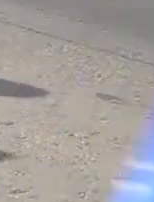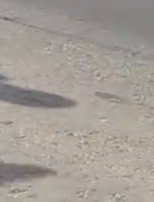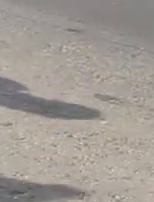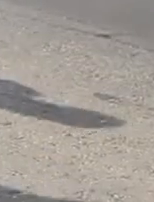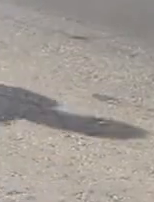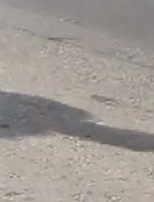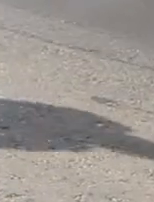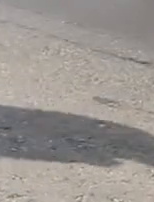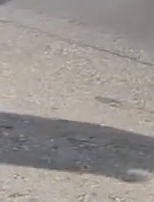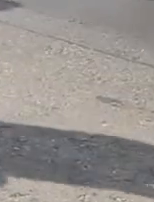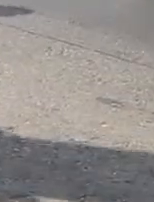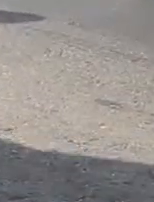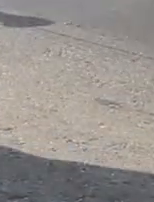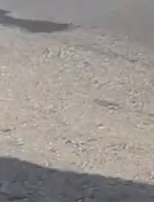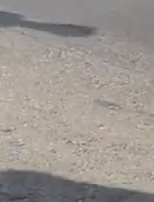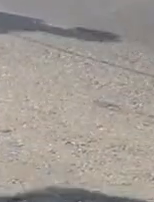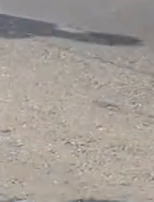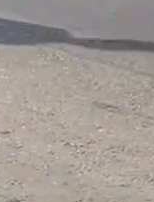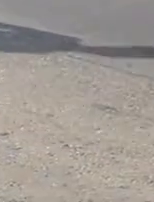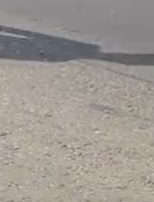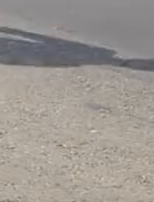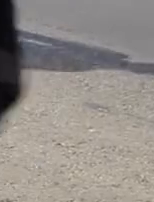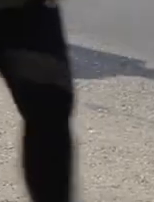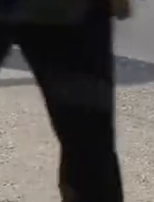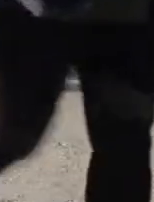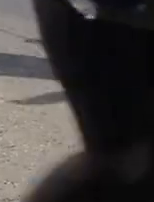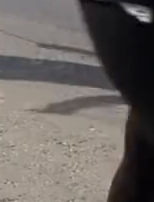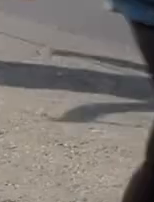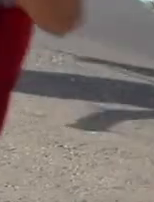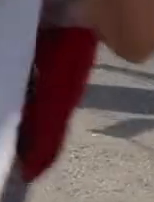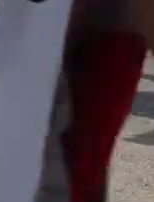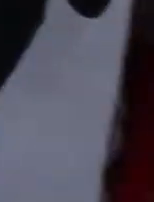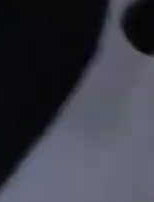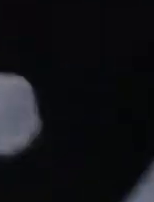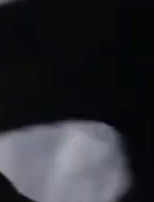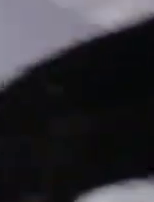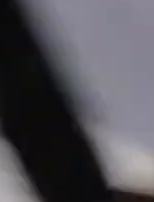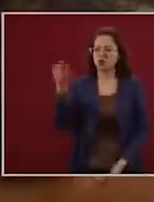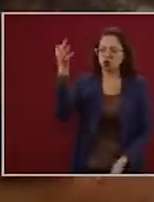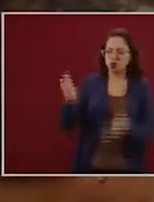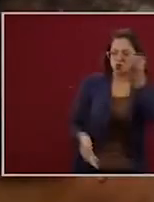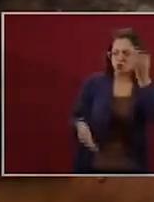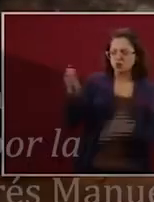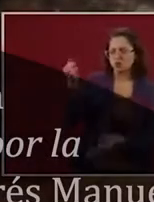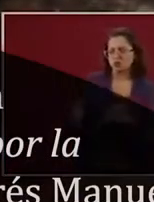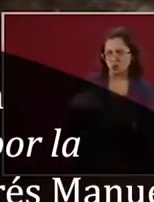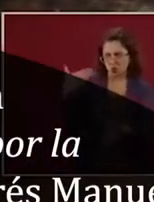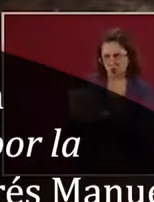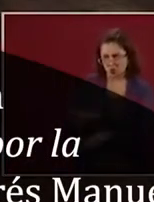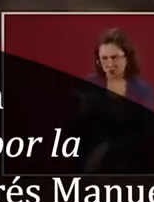Pero desafortunadamente sigue la ola de violencia y sigue la impunidad en nuestro país.